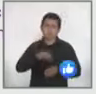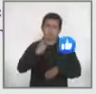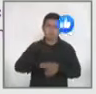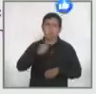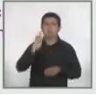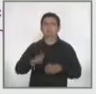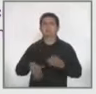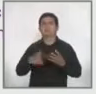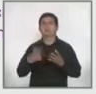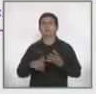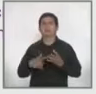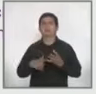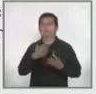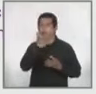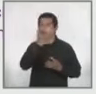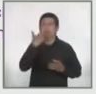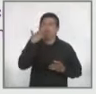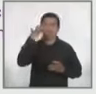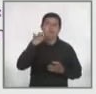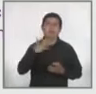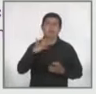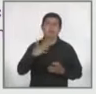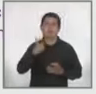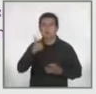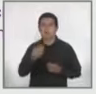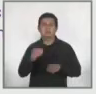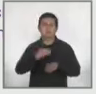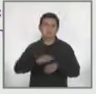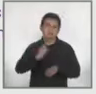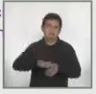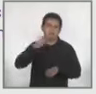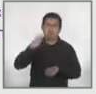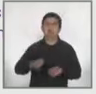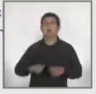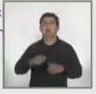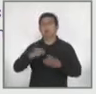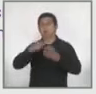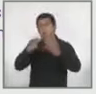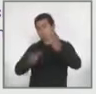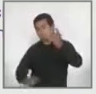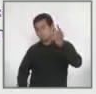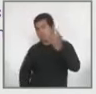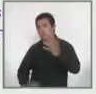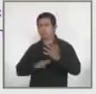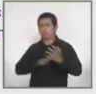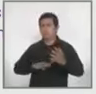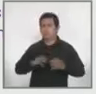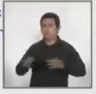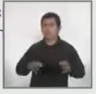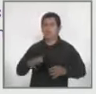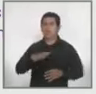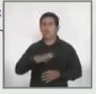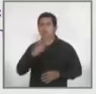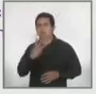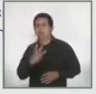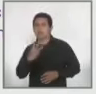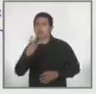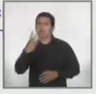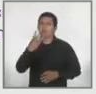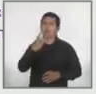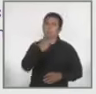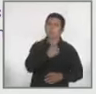nuevos, Guajuapam de León con 6 casos nuevos y el resto de los municipios oscilan entre 4 y